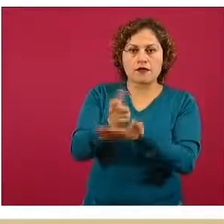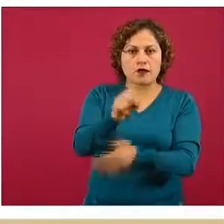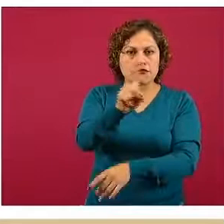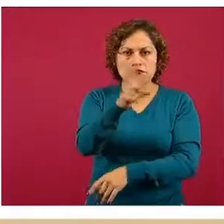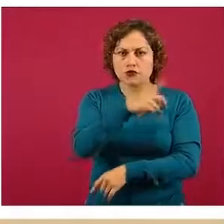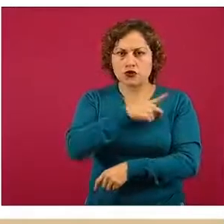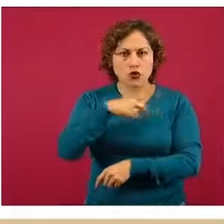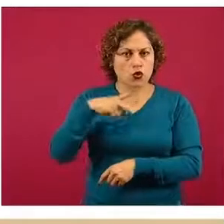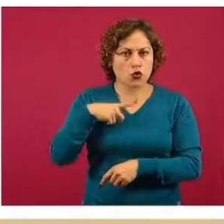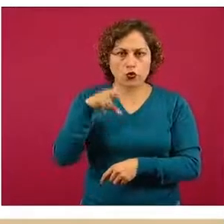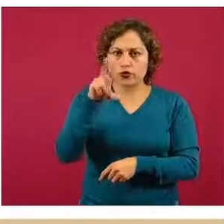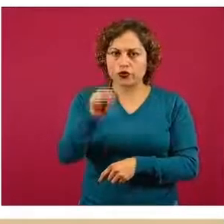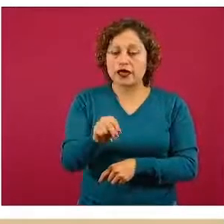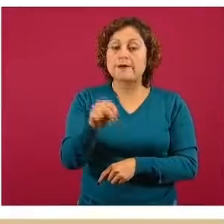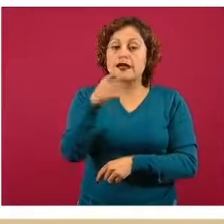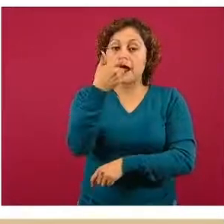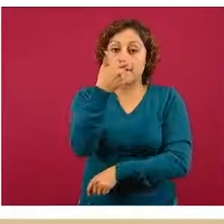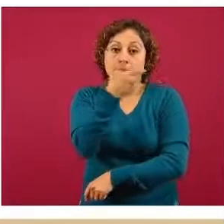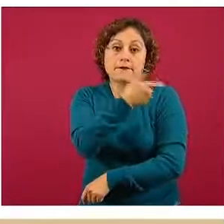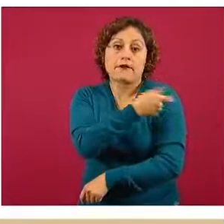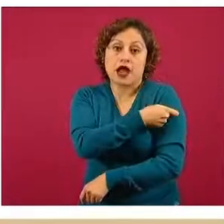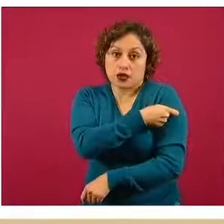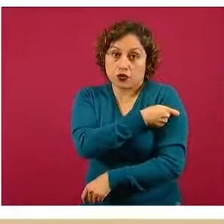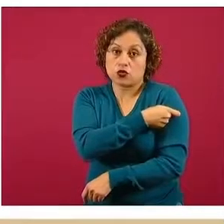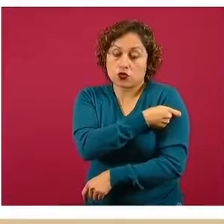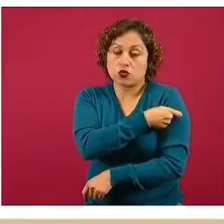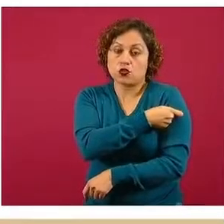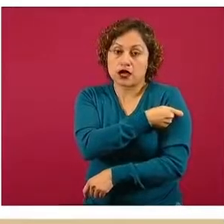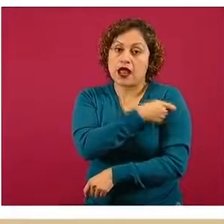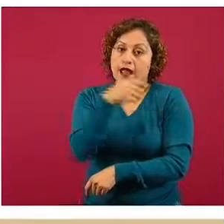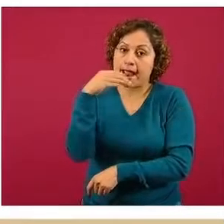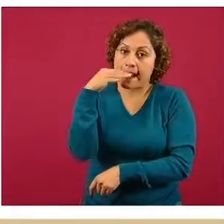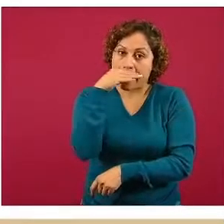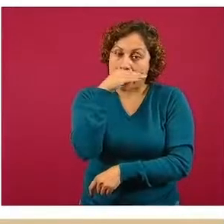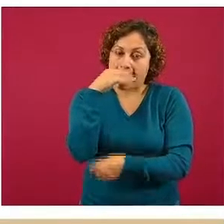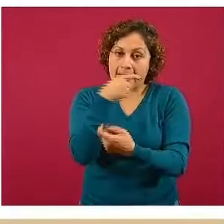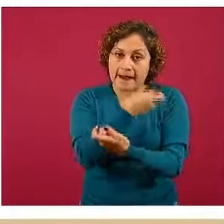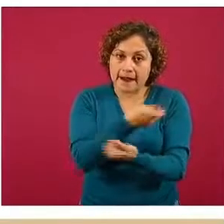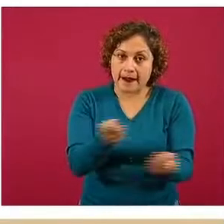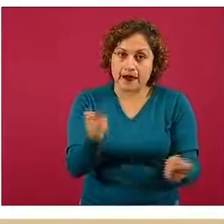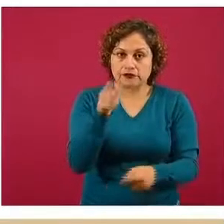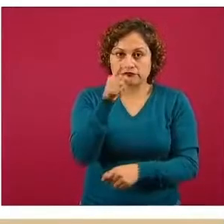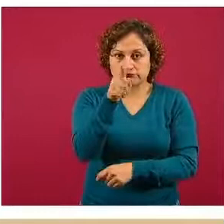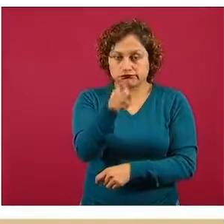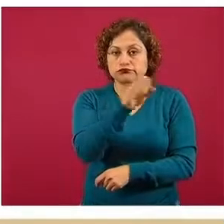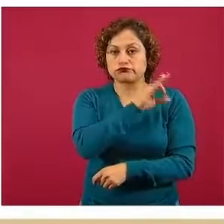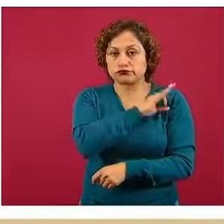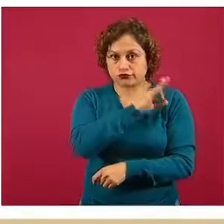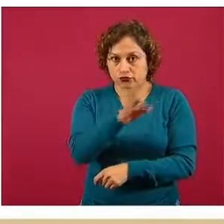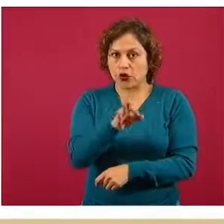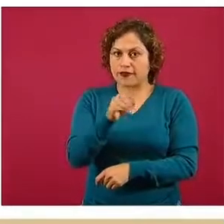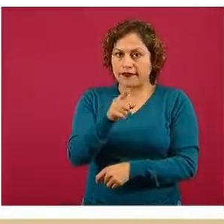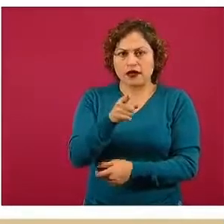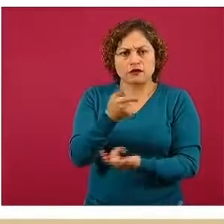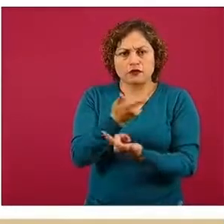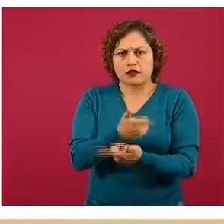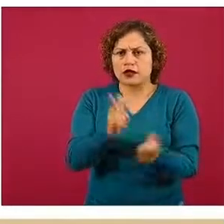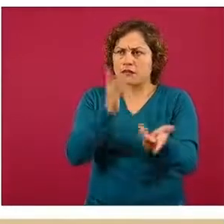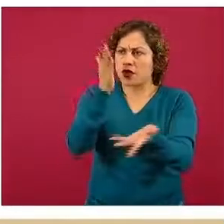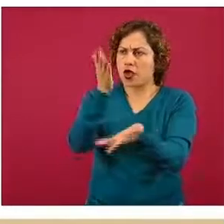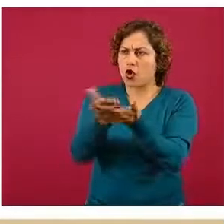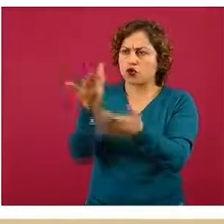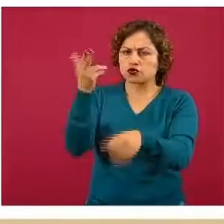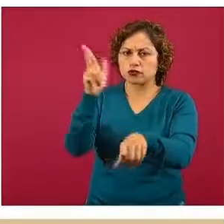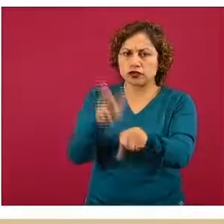La vacuna está asegurada por el Sistema Nacional de Salud para usted y usted puede ir y demandarla en una unidad de salud